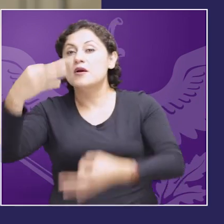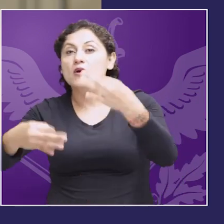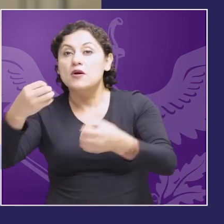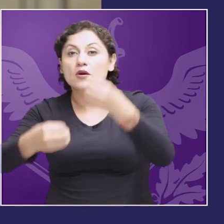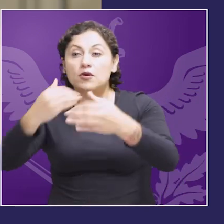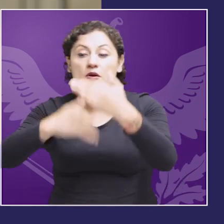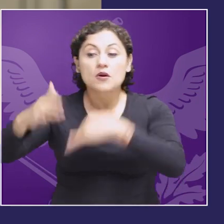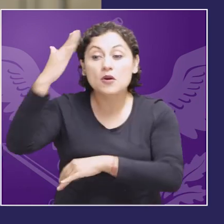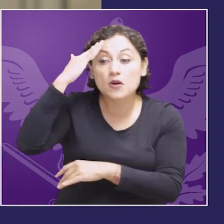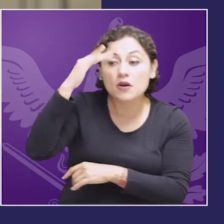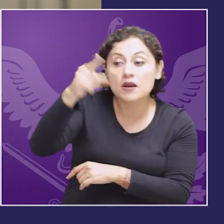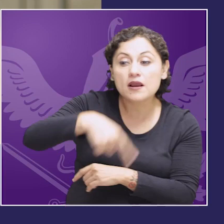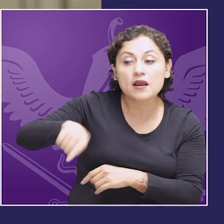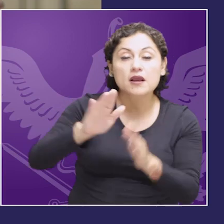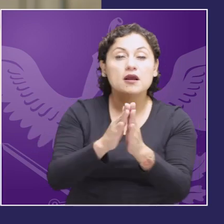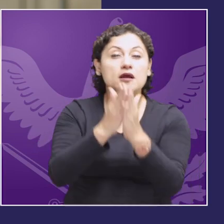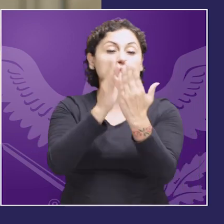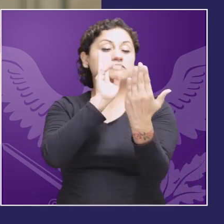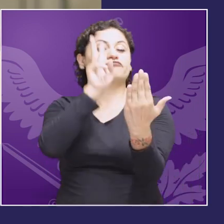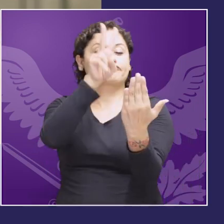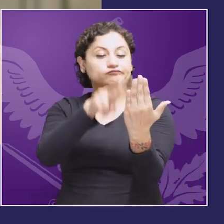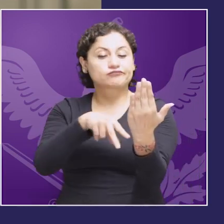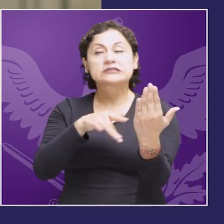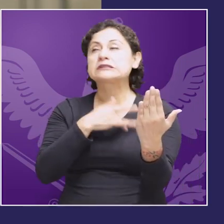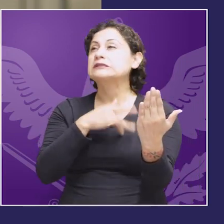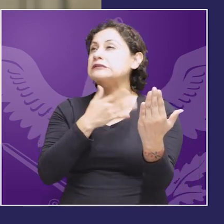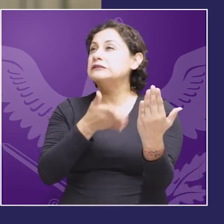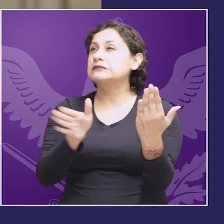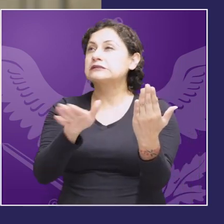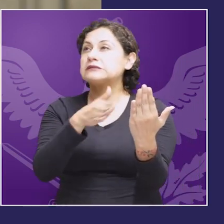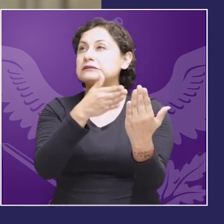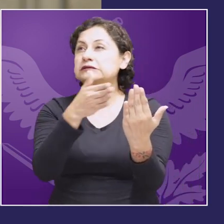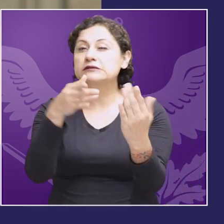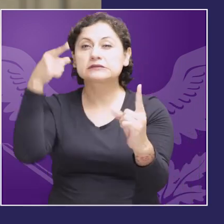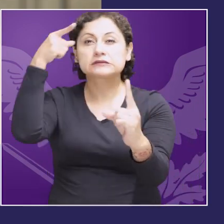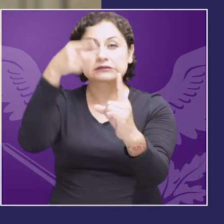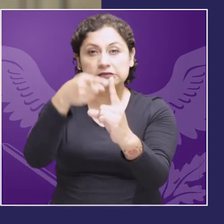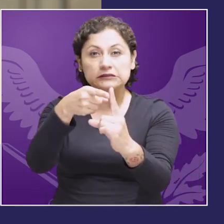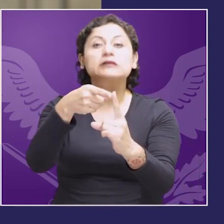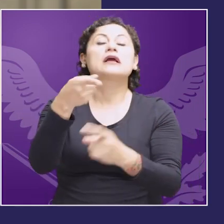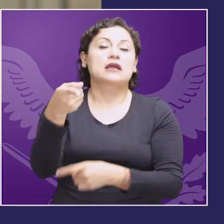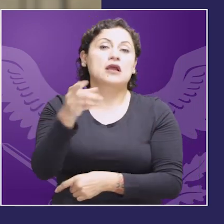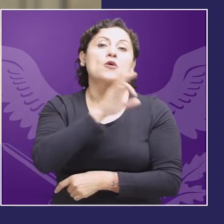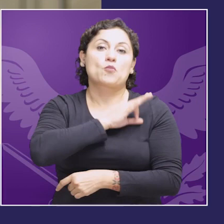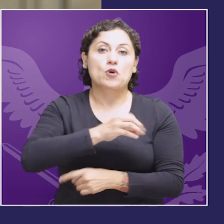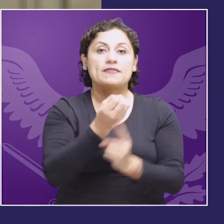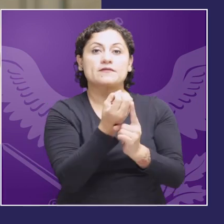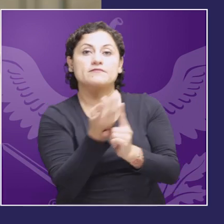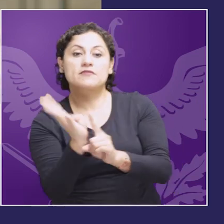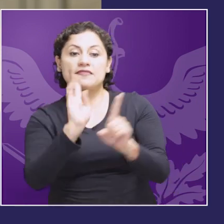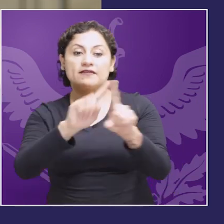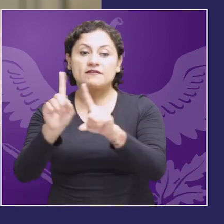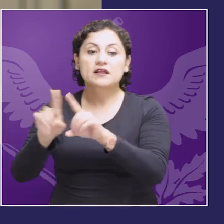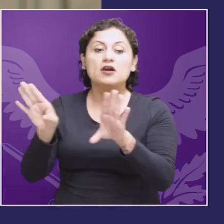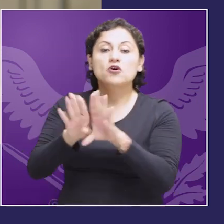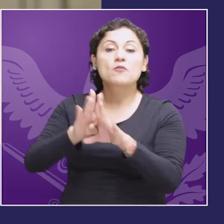caso, tenemos intuiciones, sabemos hacia dónde va. ¿Cómo lo justifico? Una sentencia tiene que ser motivada. Entonces,